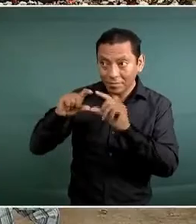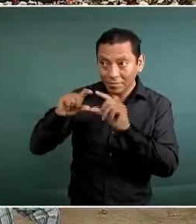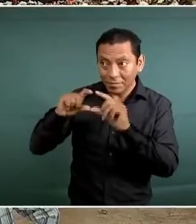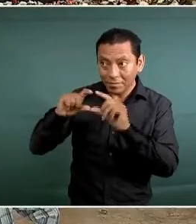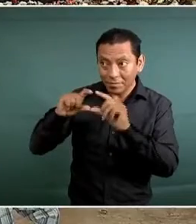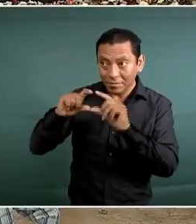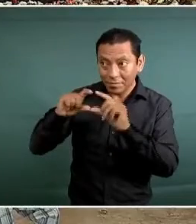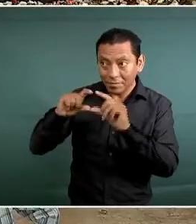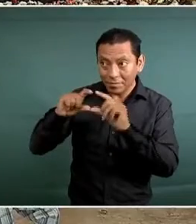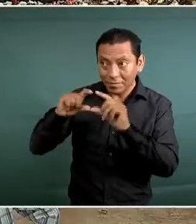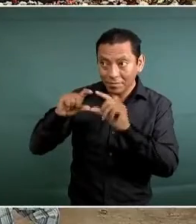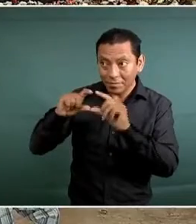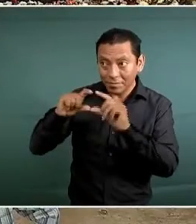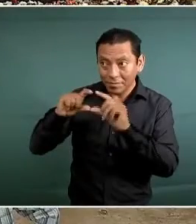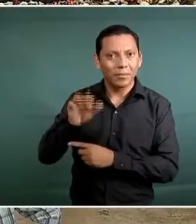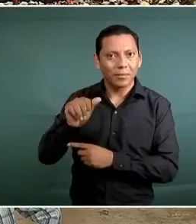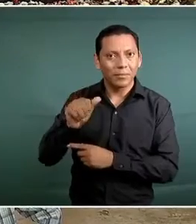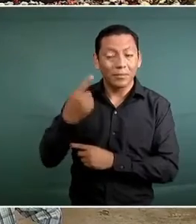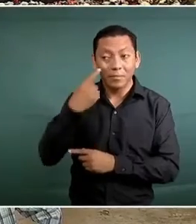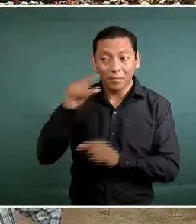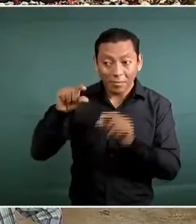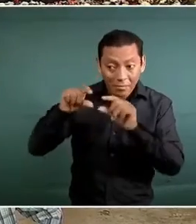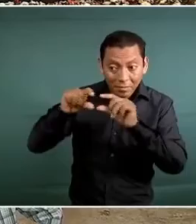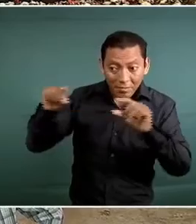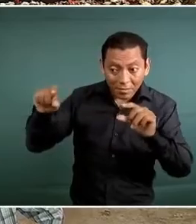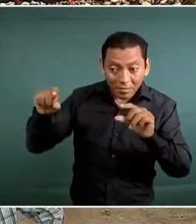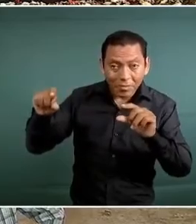del reforma a la deriva